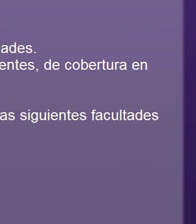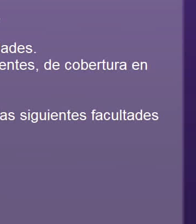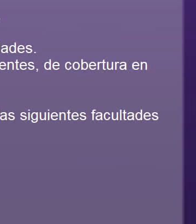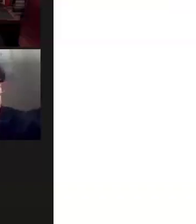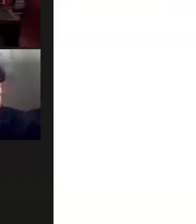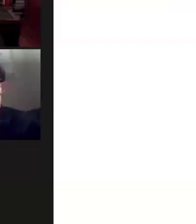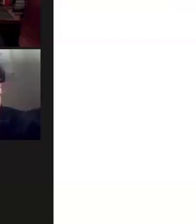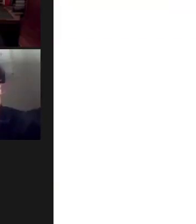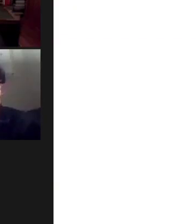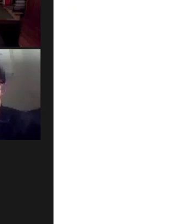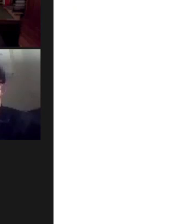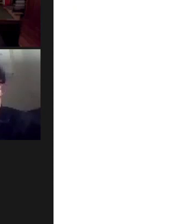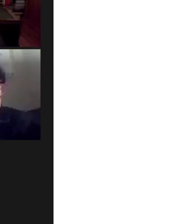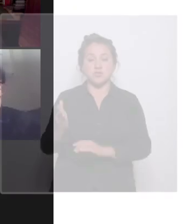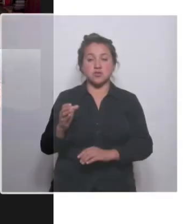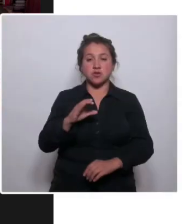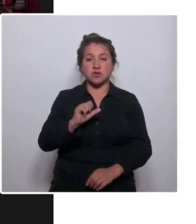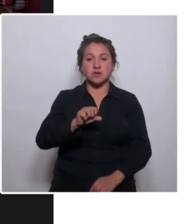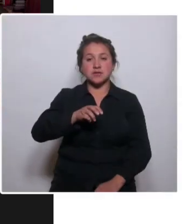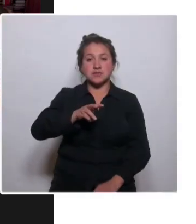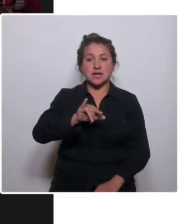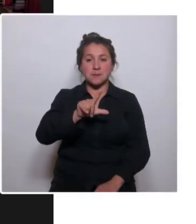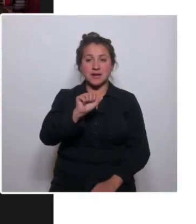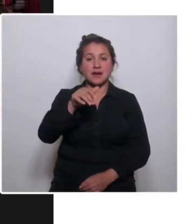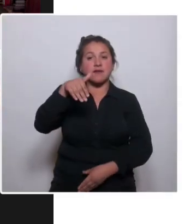Convencional Camila Zárate, ¿cómo vota?